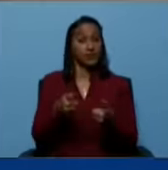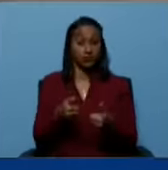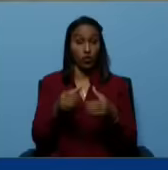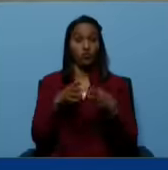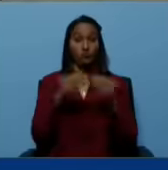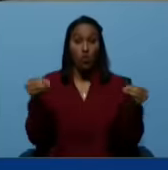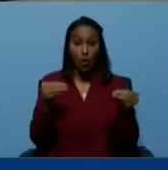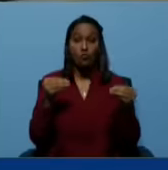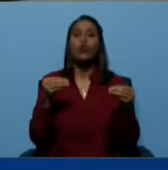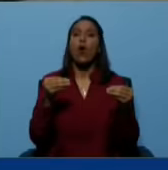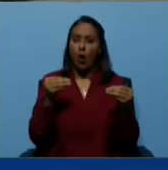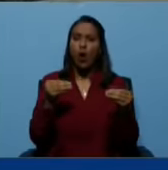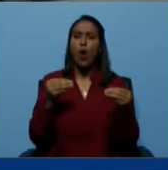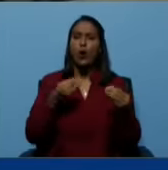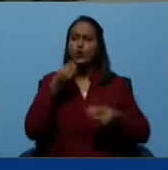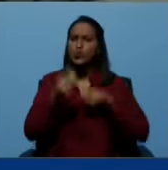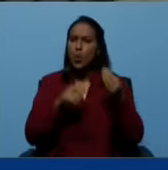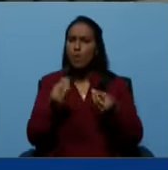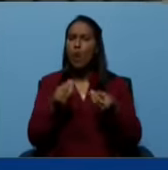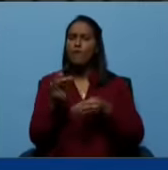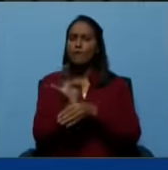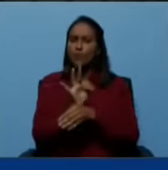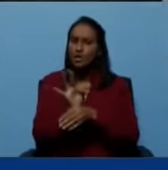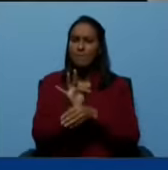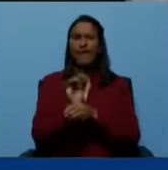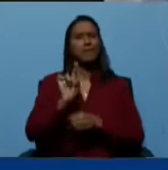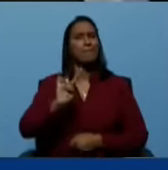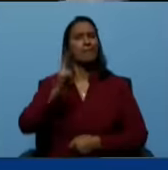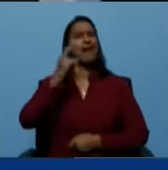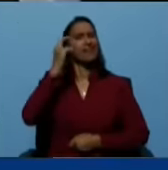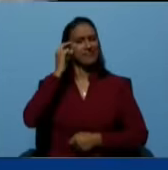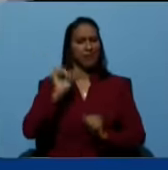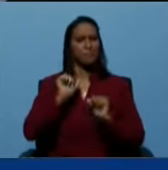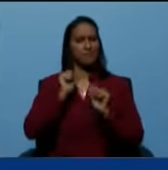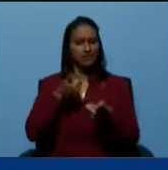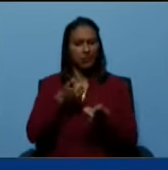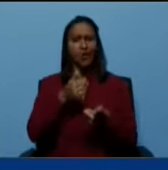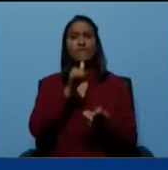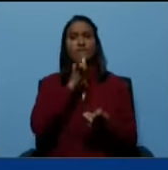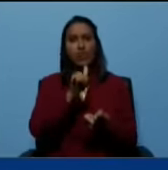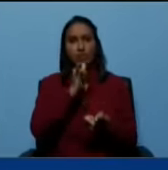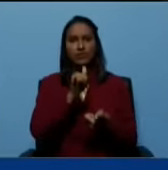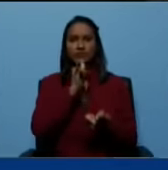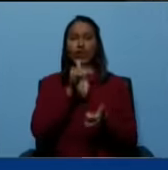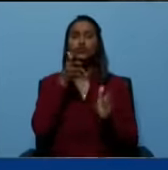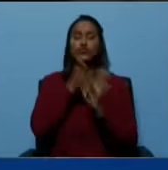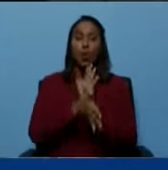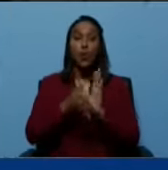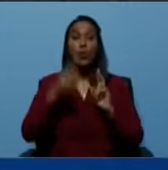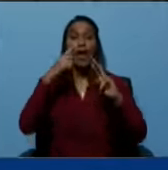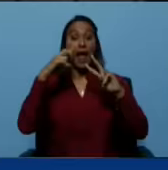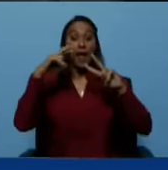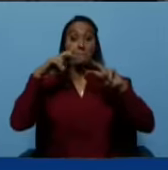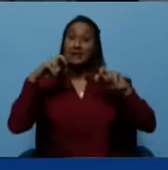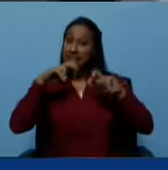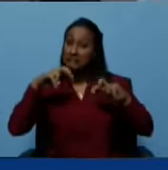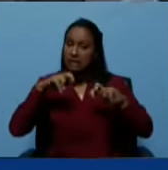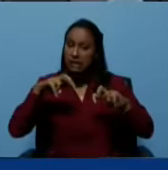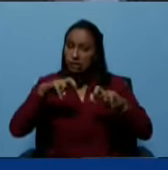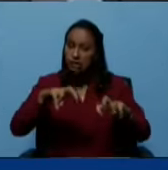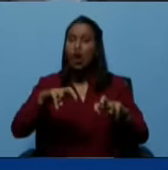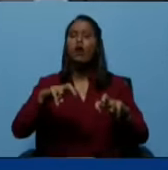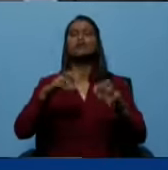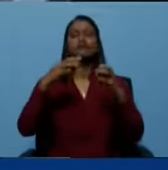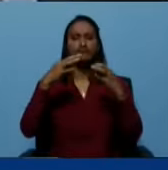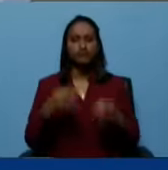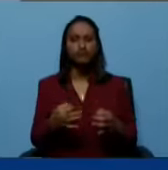Tribunal Supremo de Justicia en el contexto de lo que ha sido justamente esta investigación o este recurso que ha sido